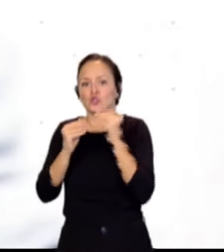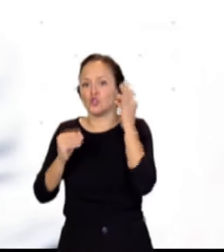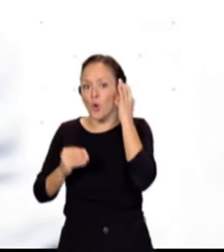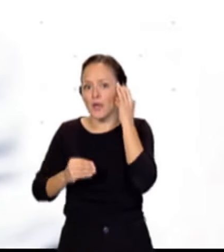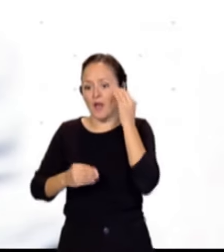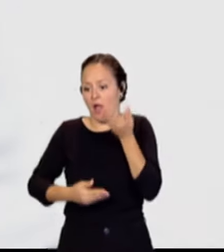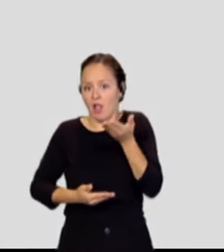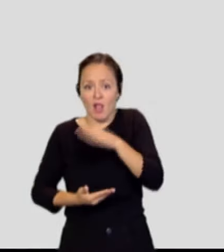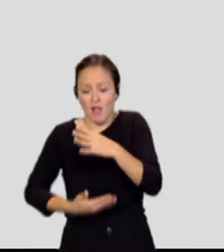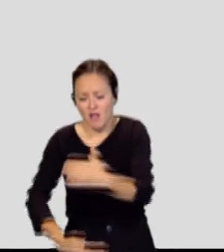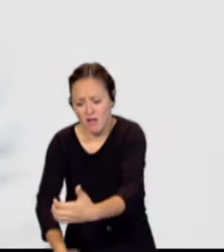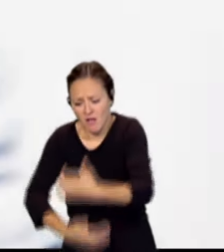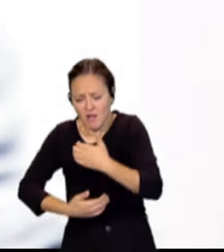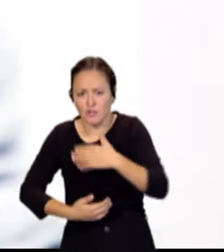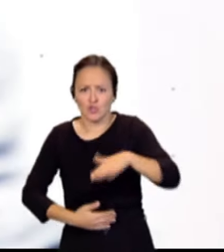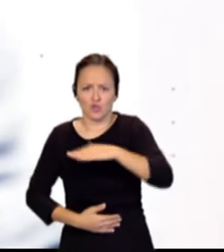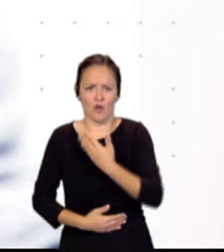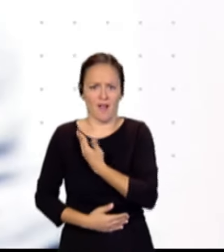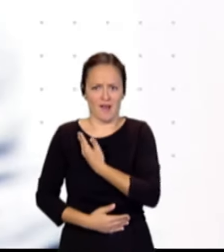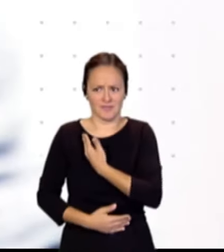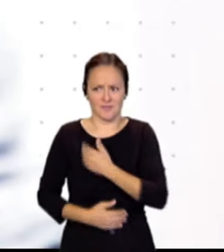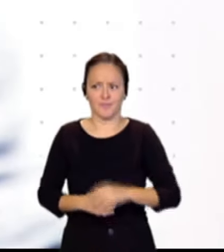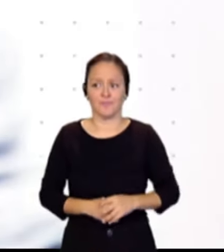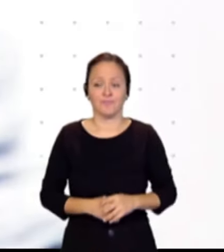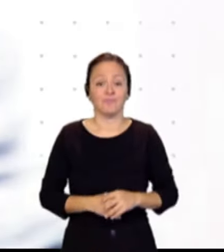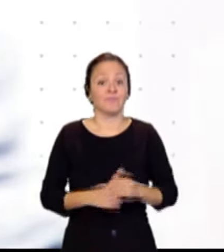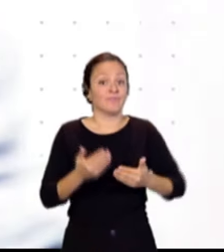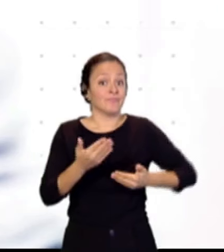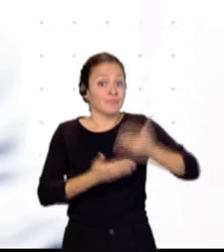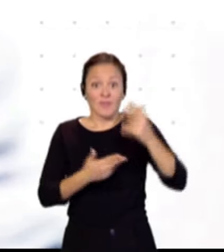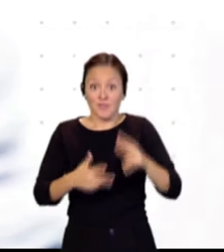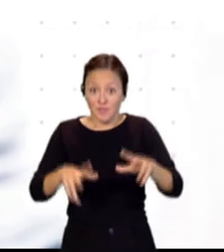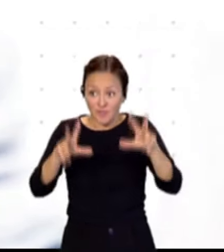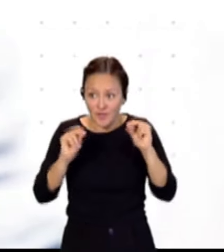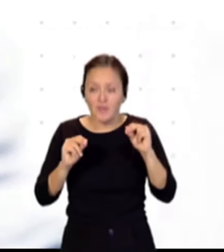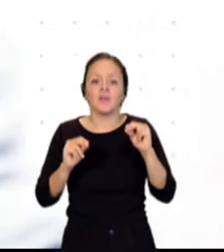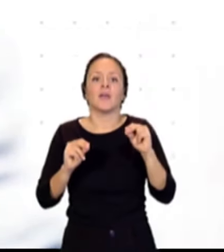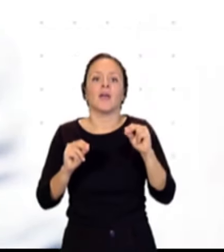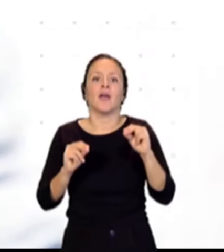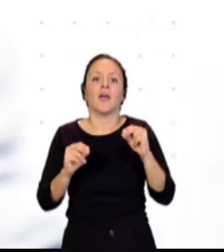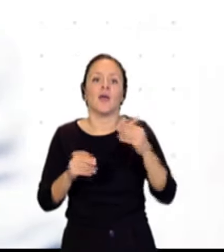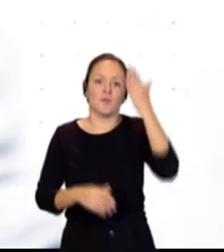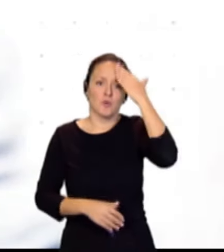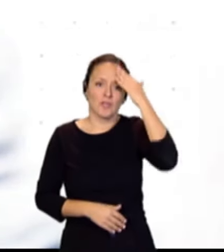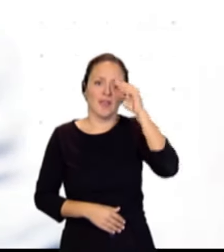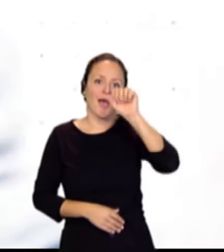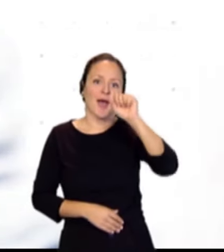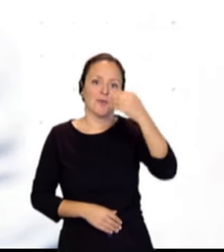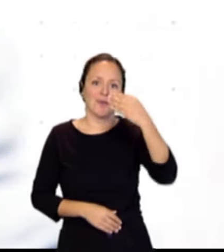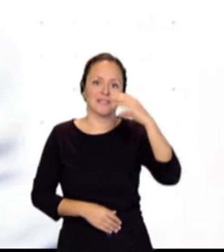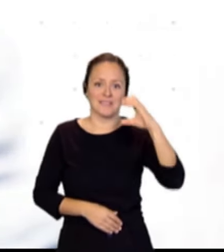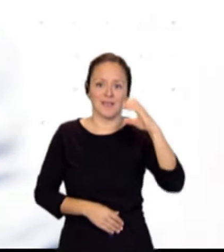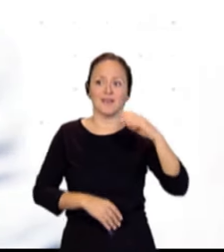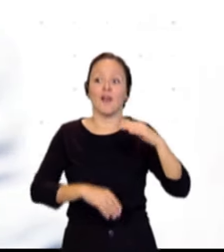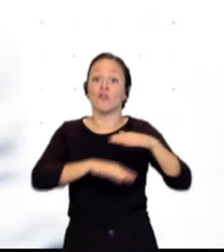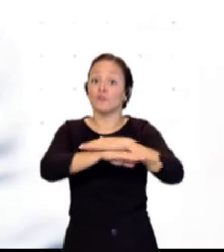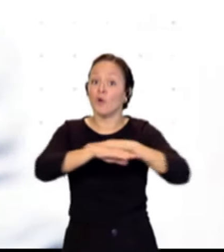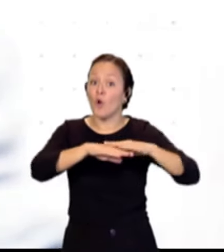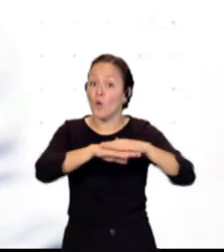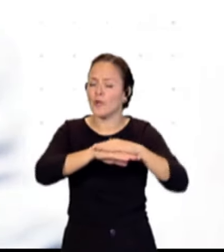gaza y terminamos el repaso a la prensa con la portada la primera página del periódico ABC el gobierno duda de que